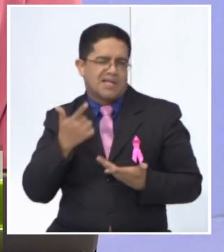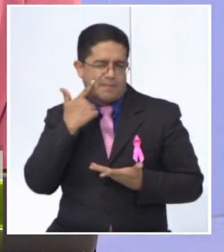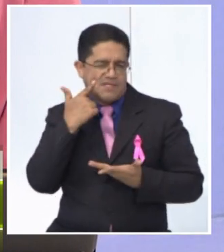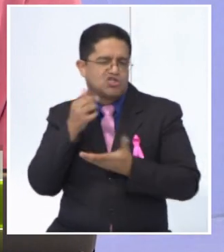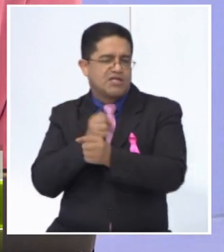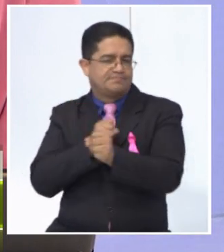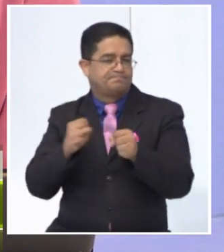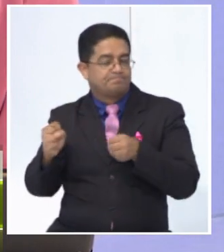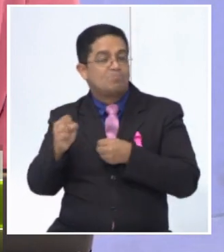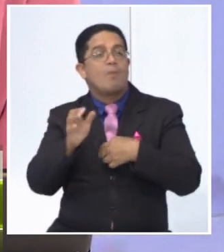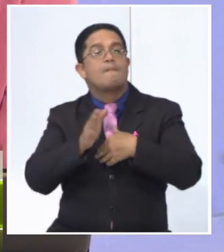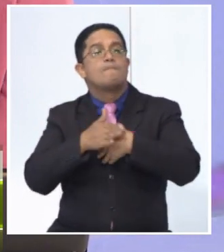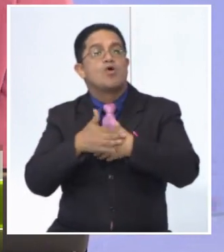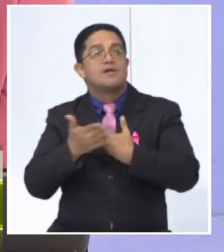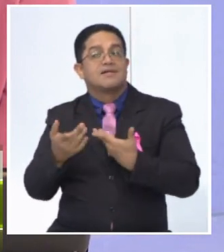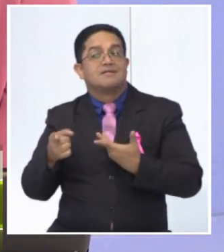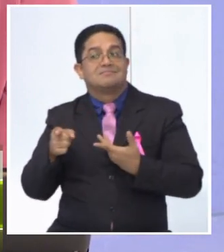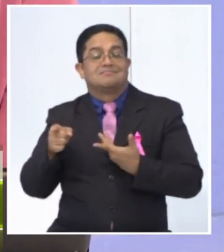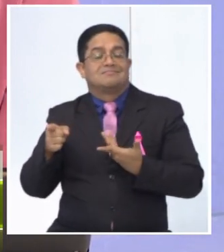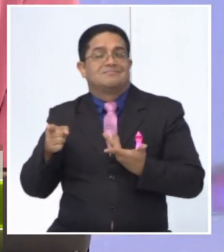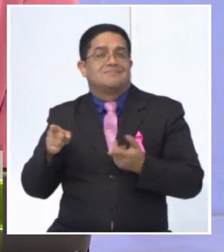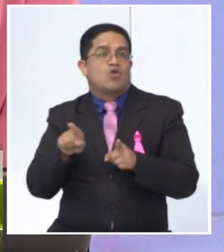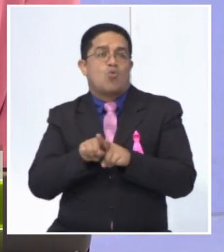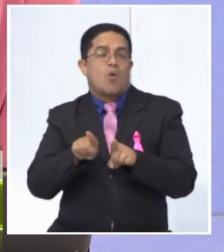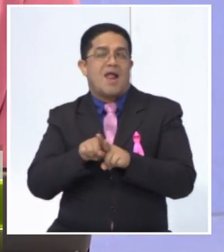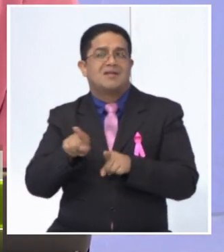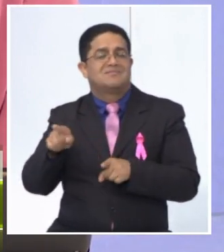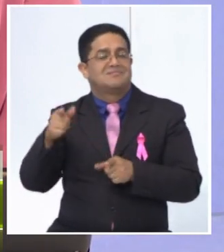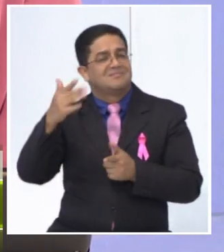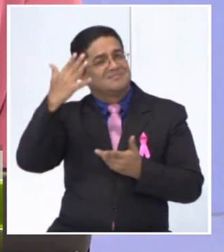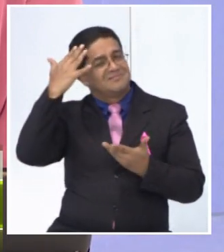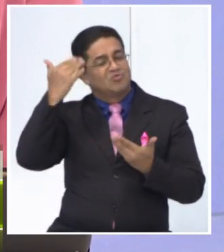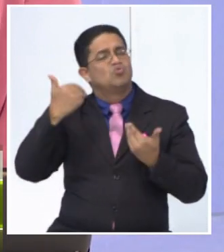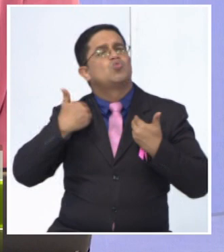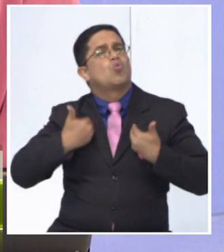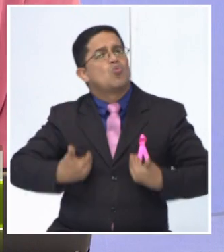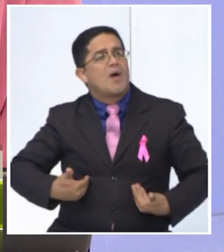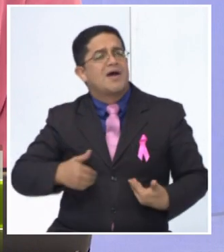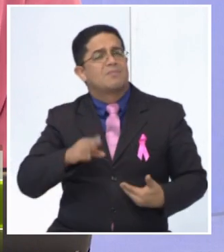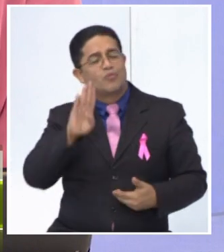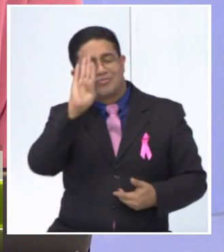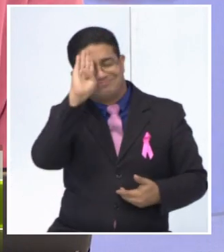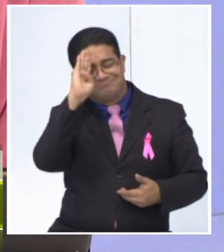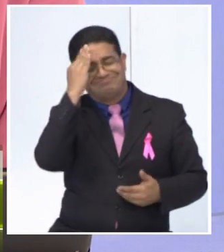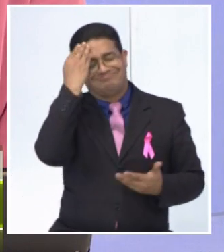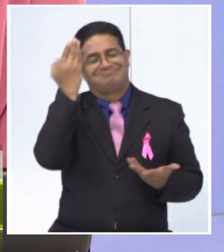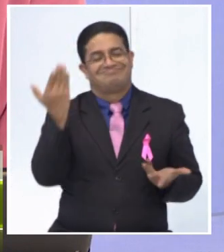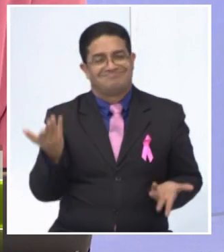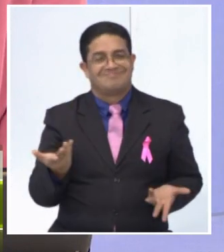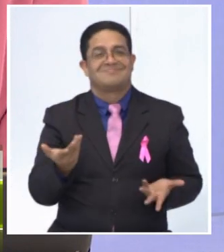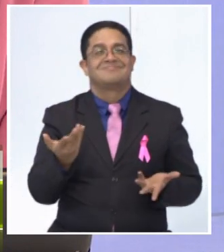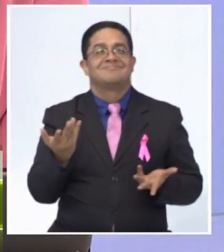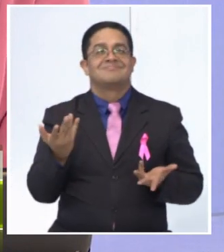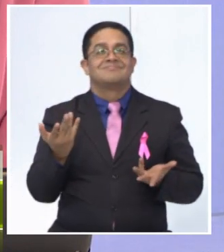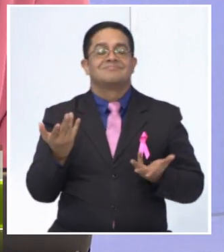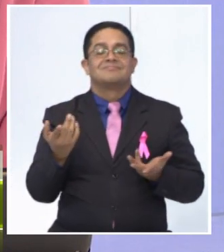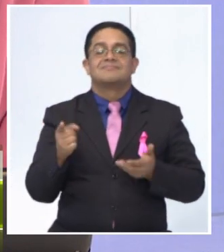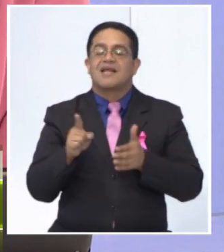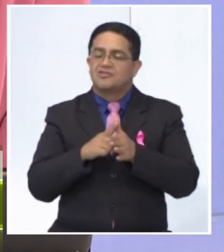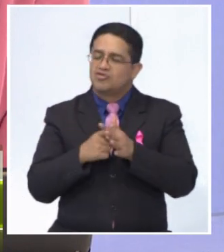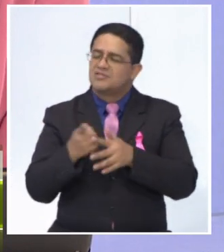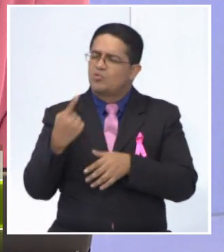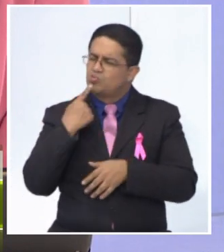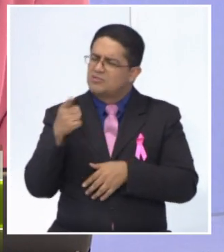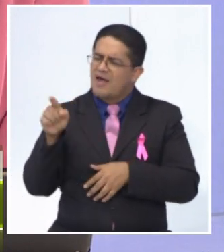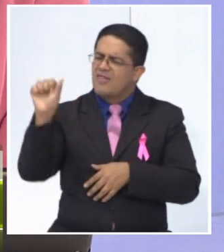momento, porque es su pérdida, es su cabello, es su cuerpo lo que se está transformando. Sí. Y me decía algo muy importante